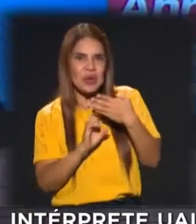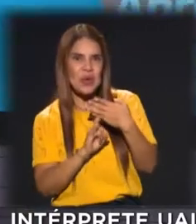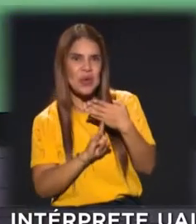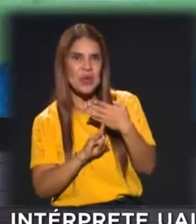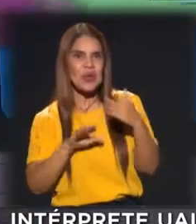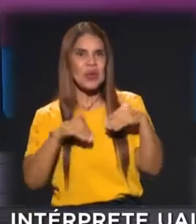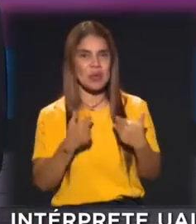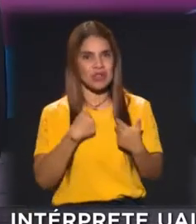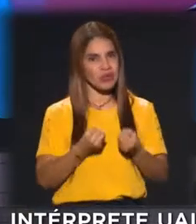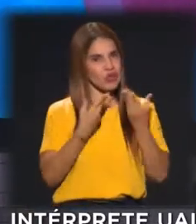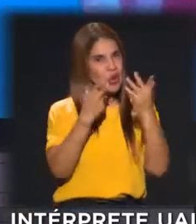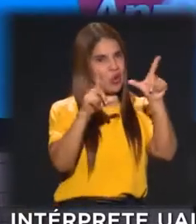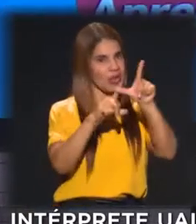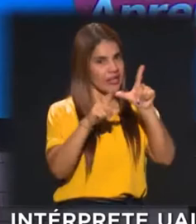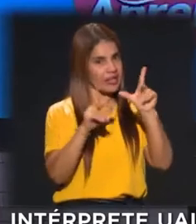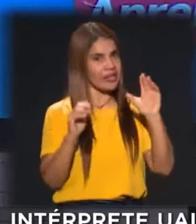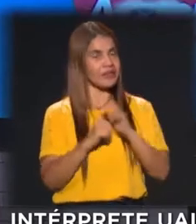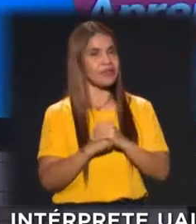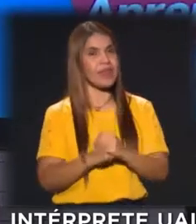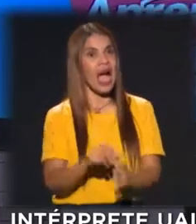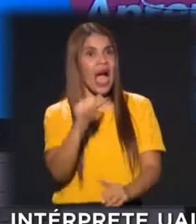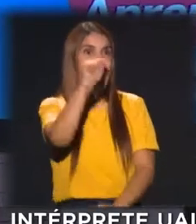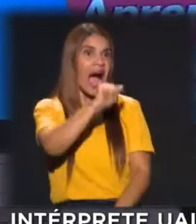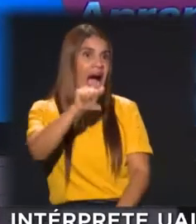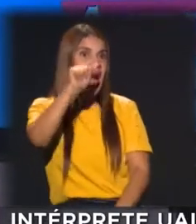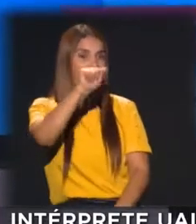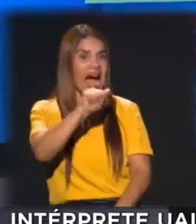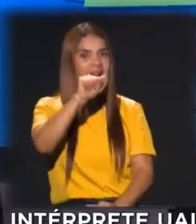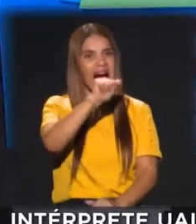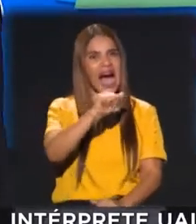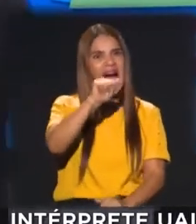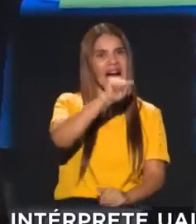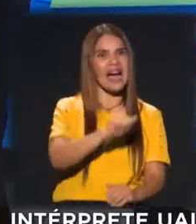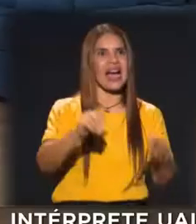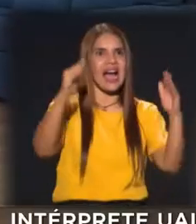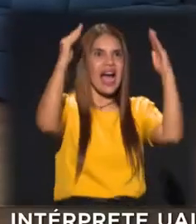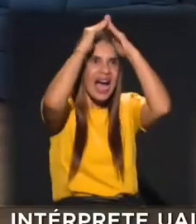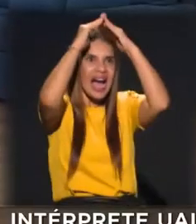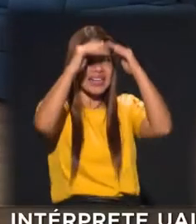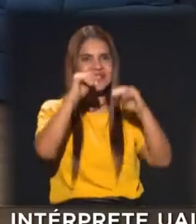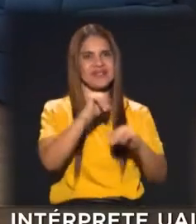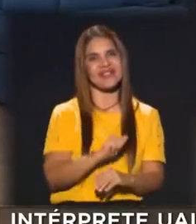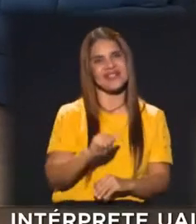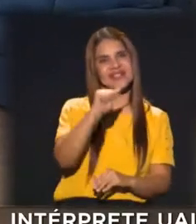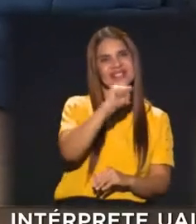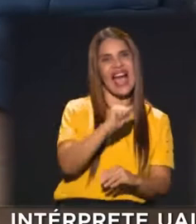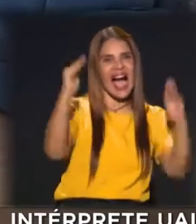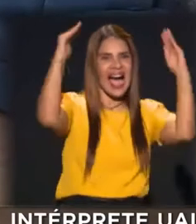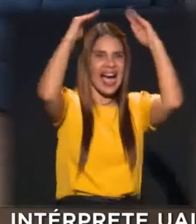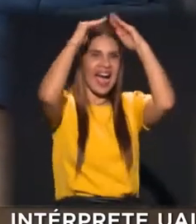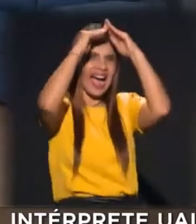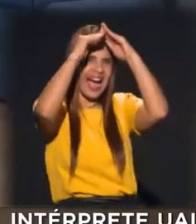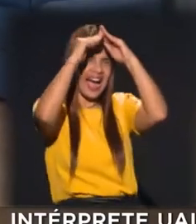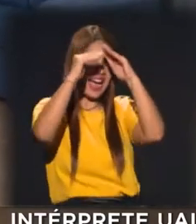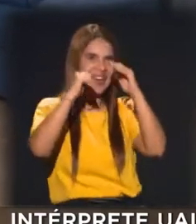le doy la letra y usted me la repite. Deme a la A. A. ¿Cómo? Deme a la A. A. Deme a la A.